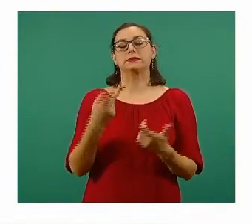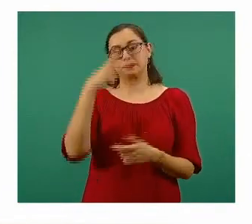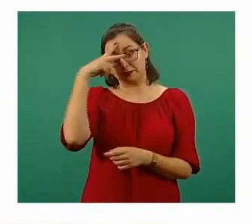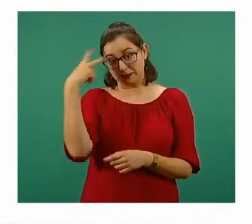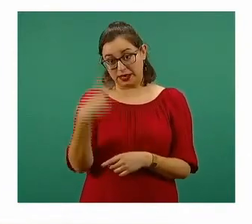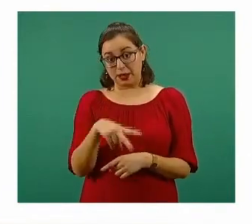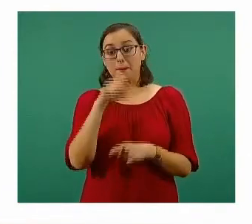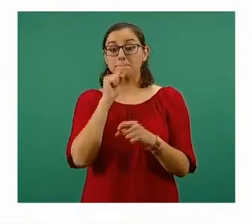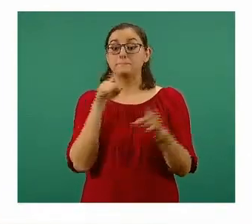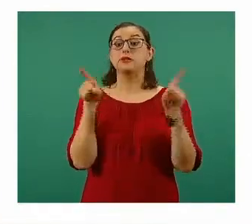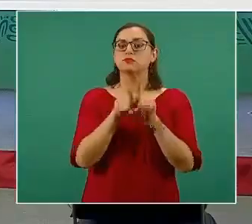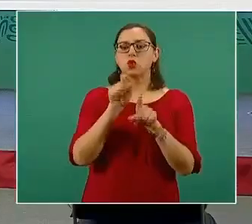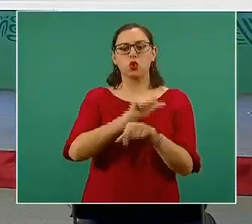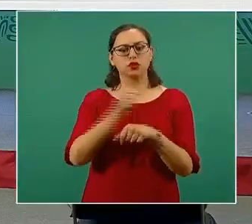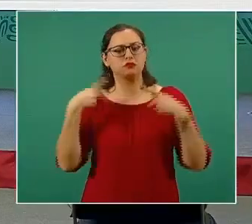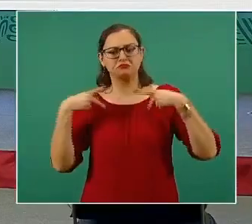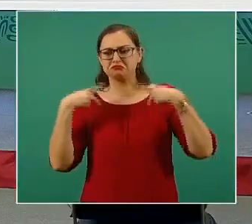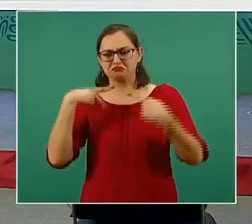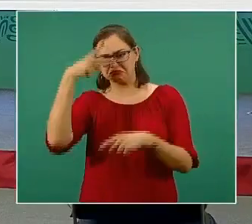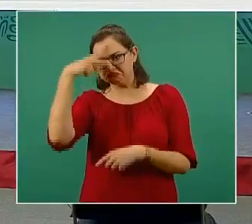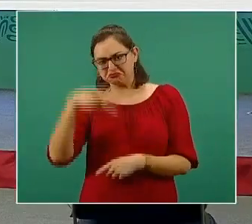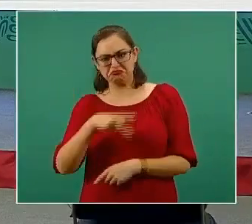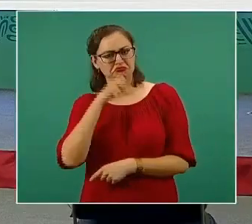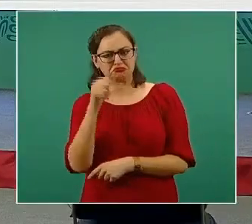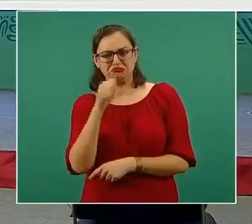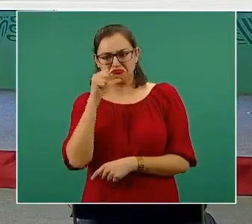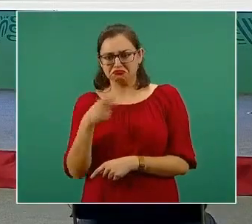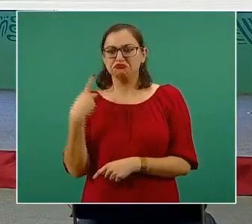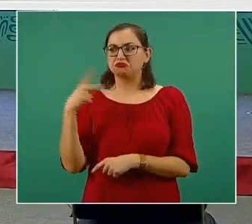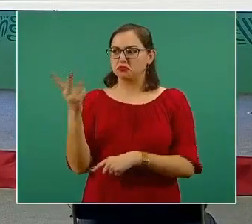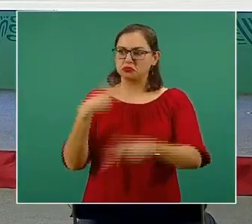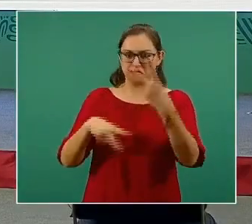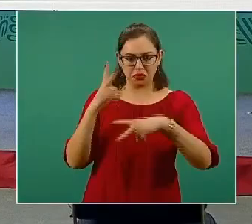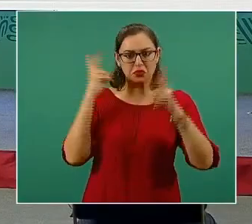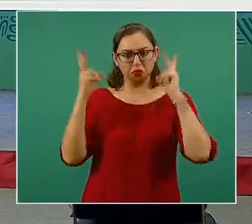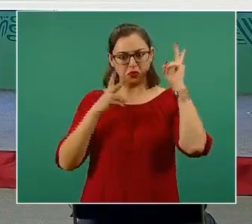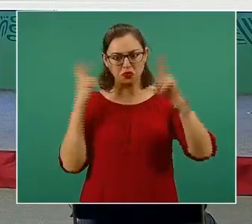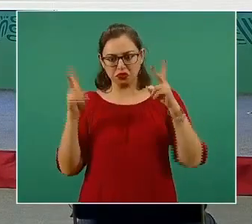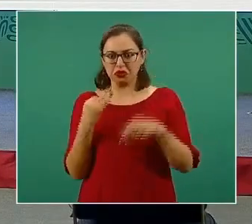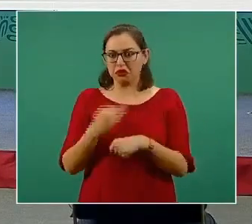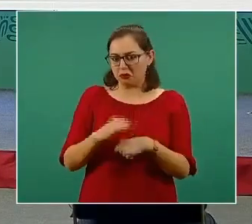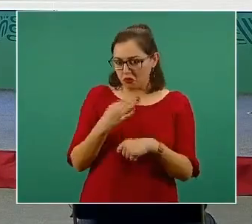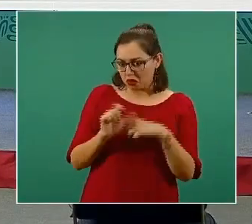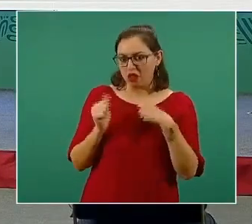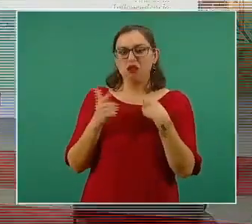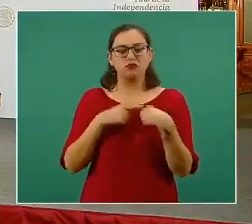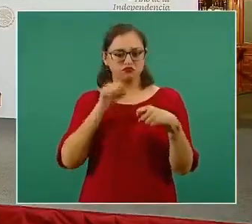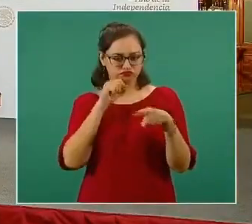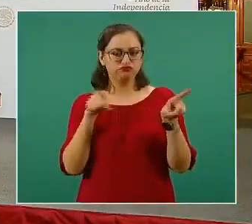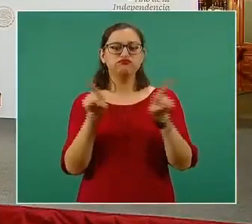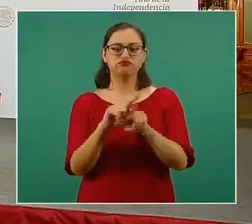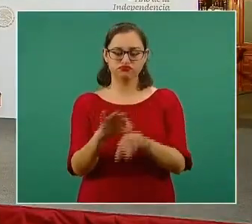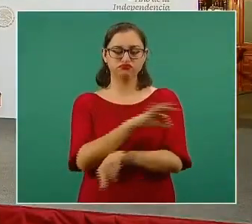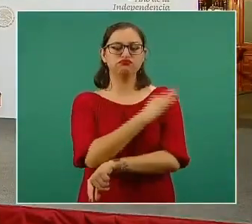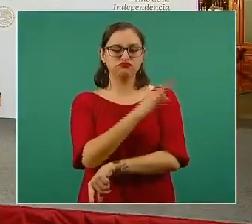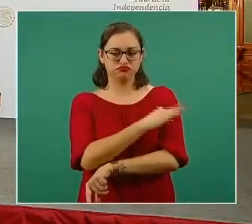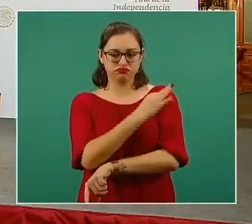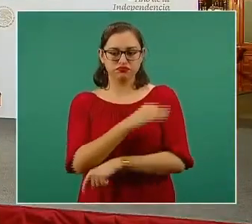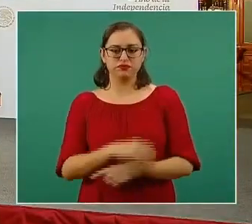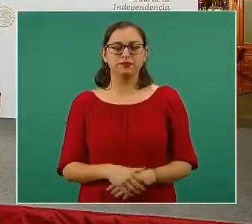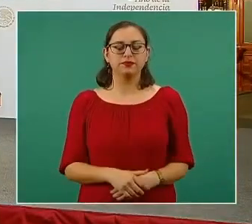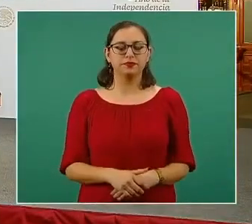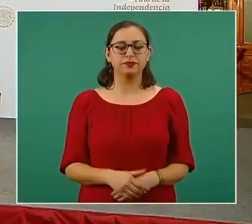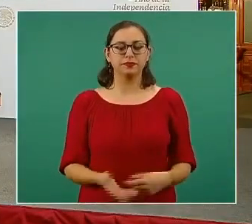también personas que están temporalmente en nuestro país, pero que también son vacunadas. La siguiente.